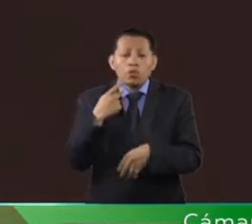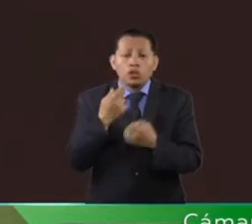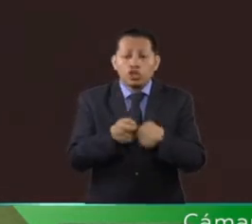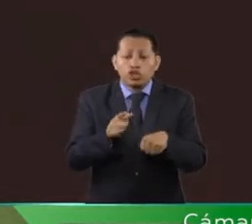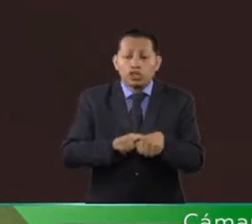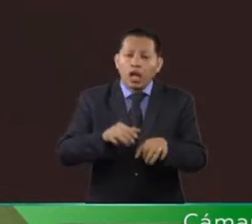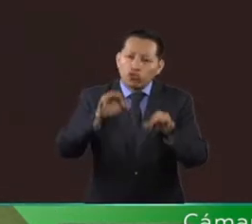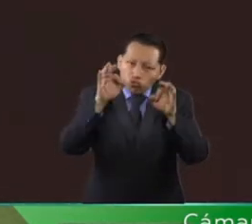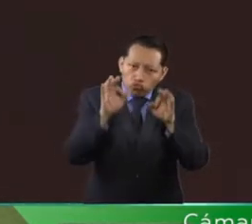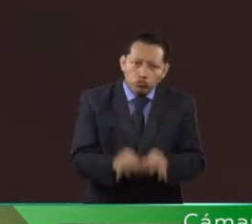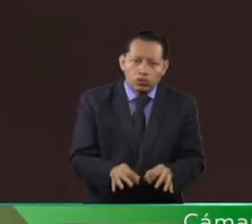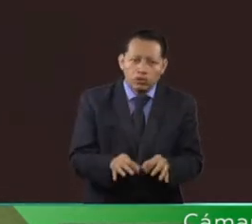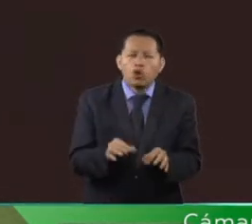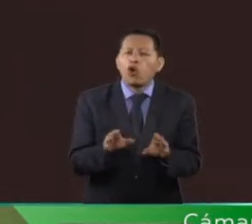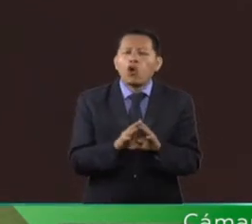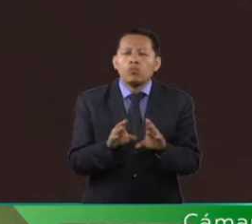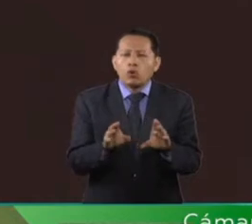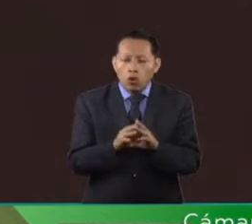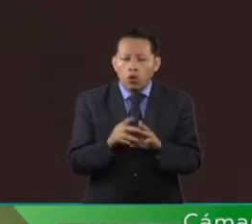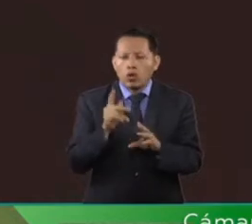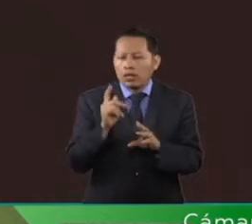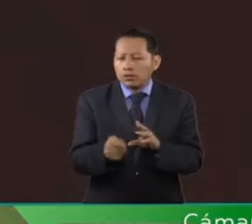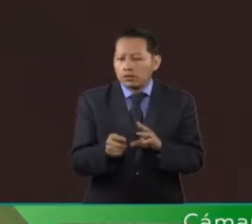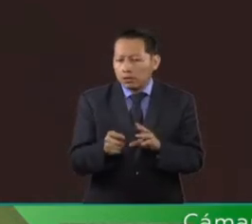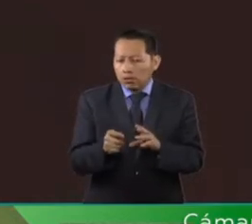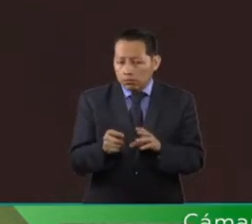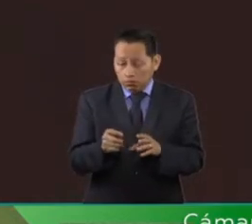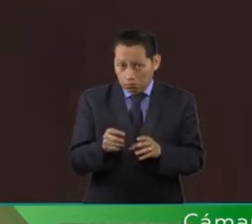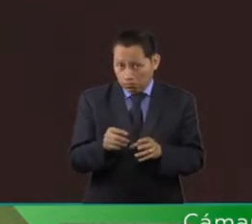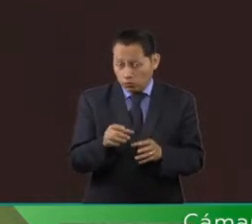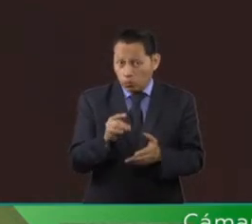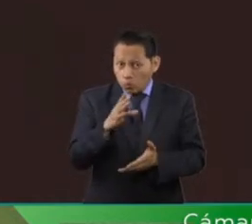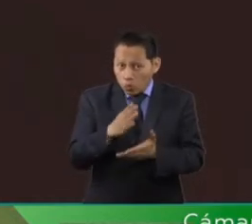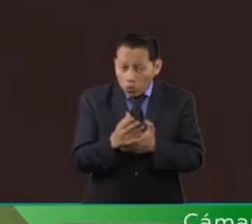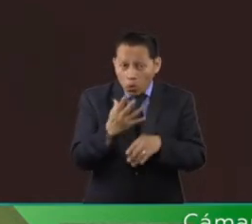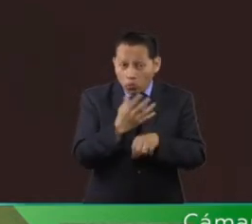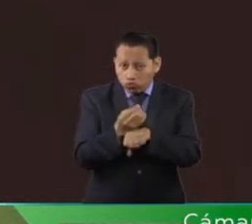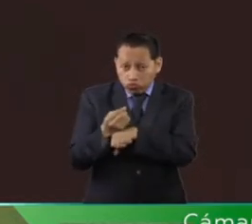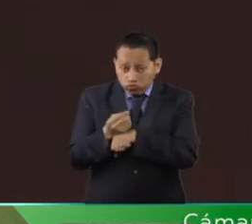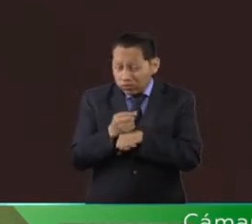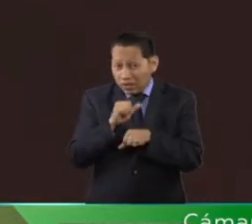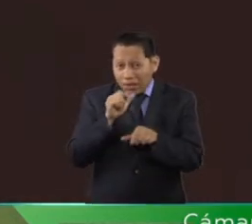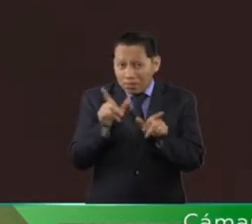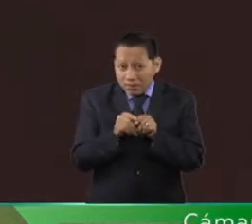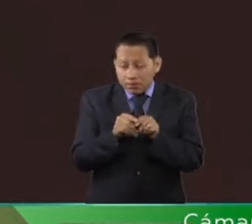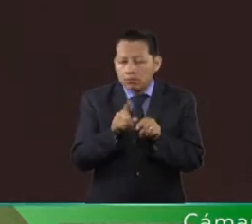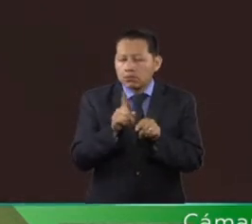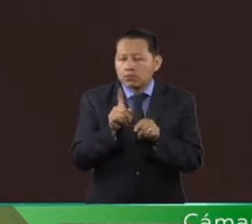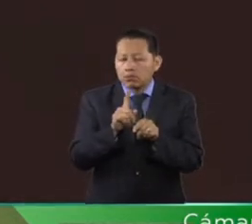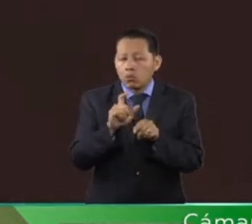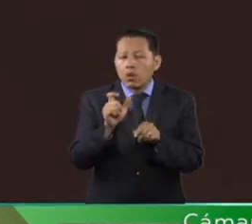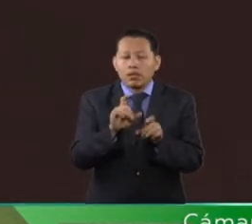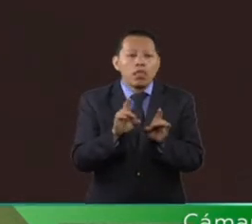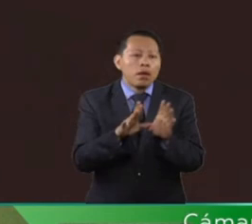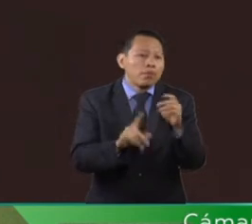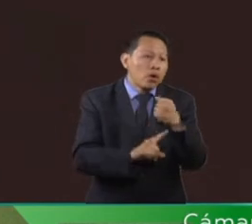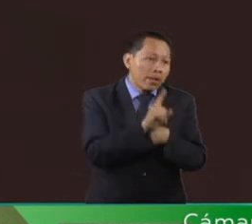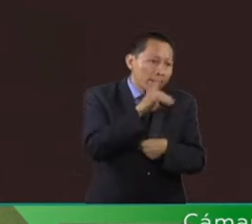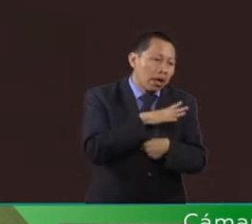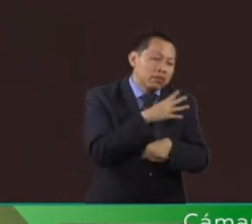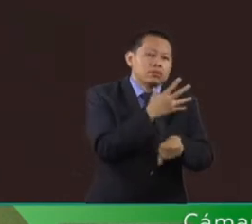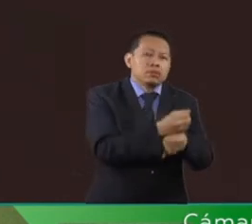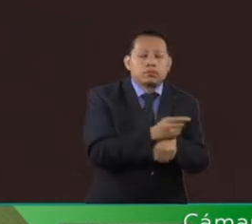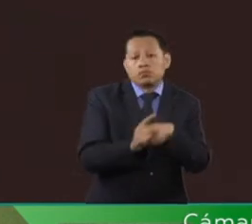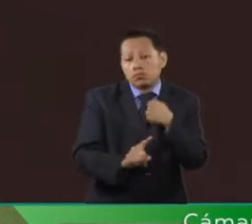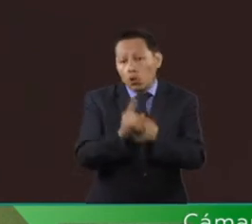verdadera no puede ser simplemente una política reactiva, respondiendo a los problemas una vez que han surgido, sino que